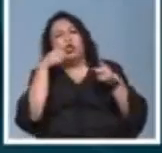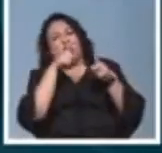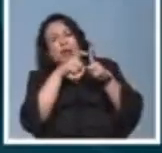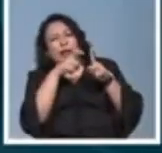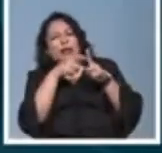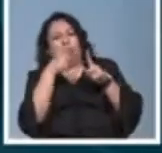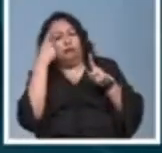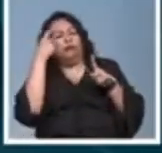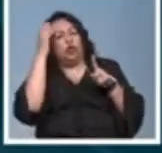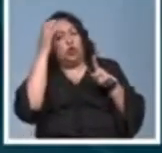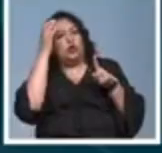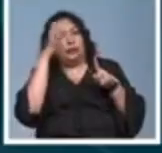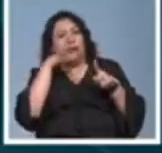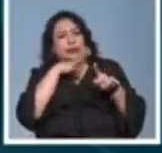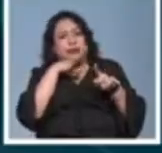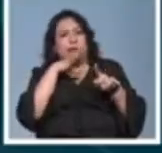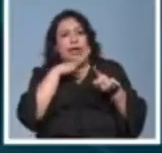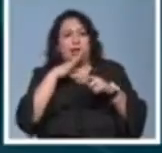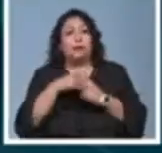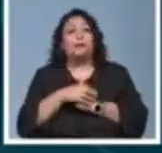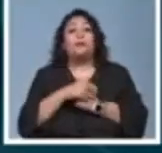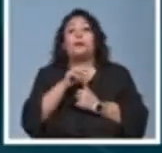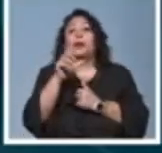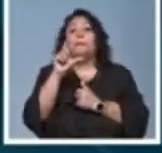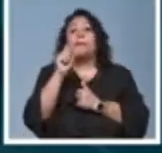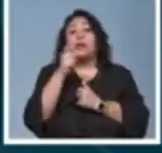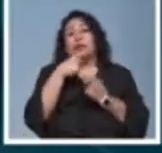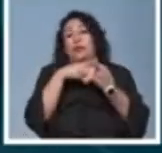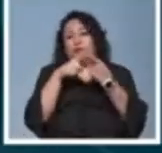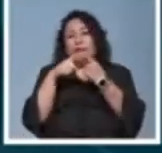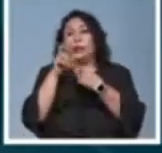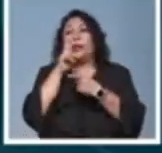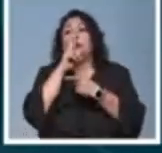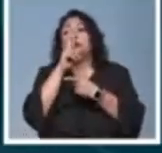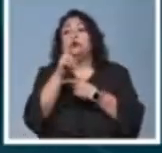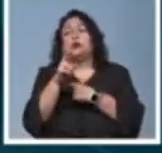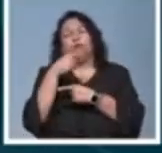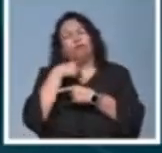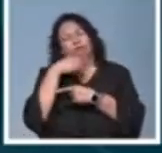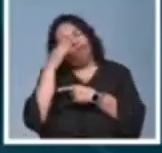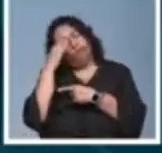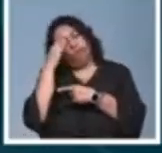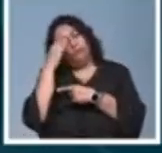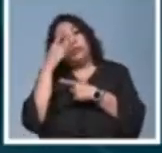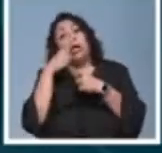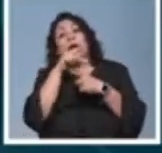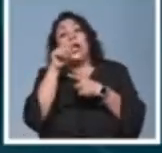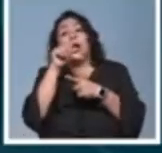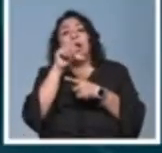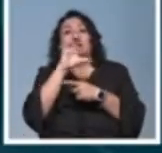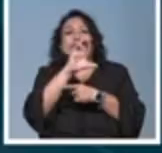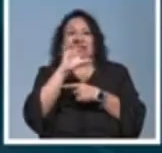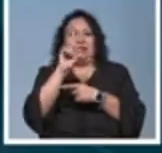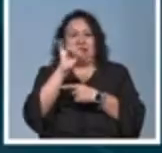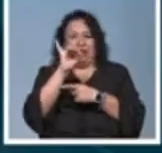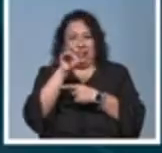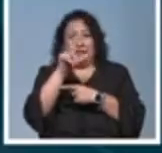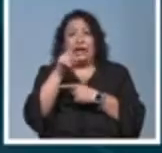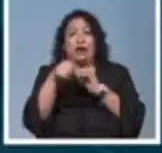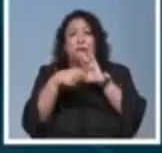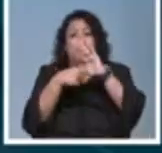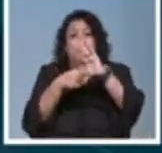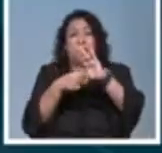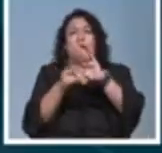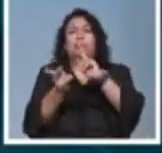crítica y consciente. A través de 20 piezas, resultados de las reflexiones realizadas en el Centro de Cultura Digital, la